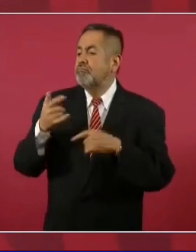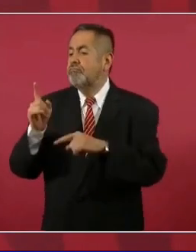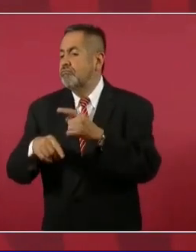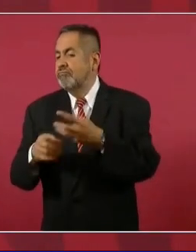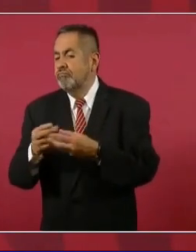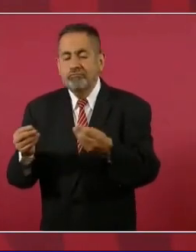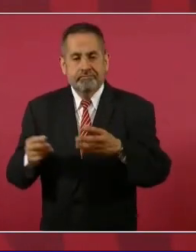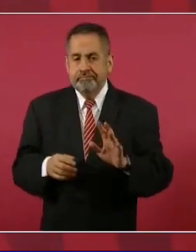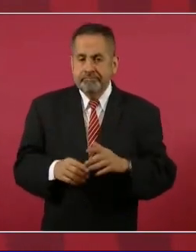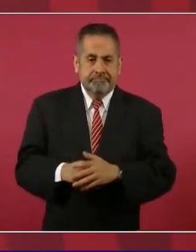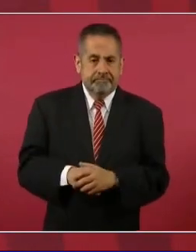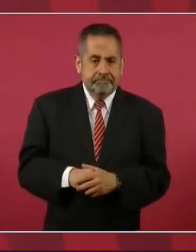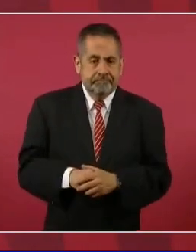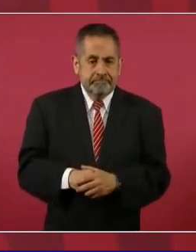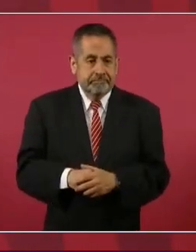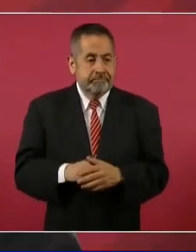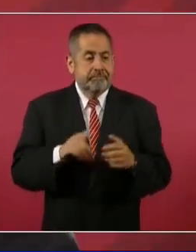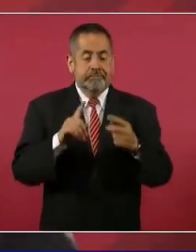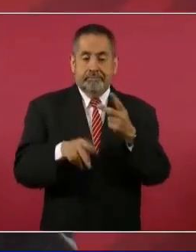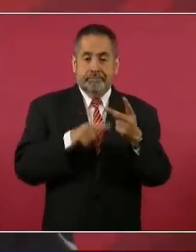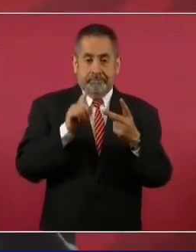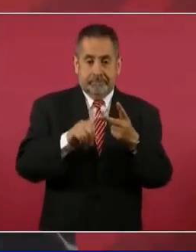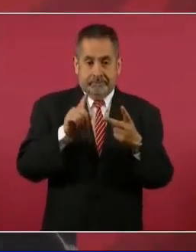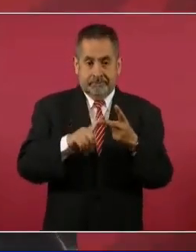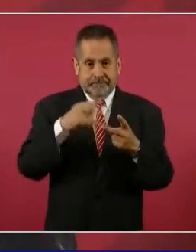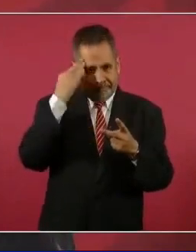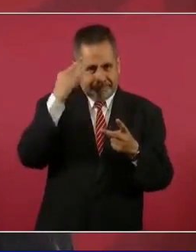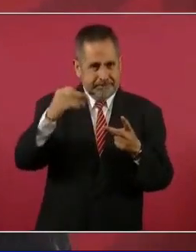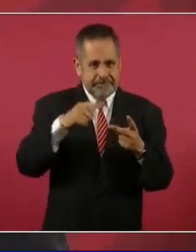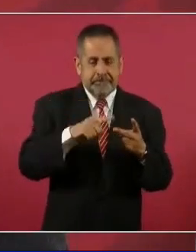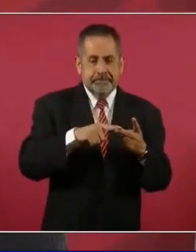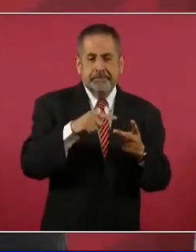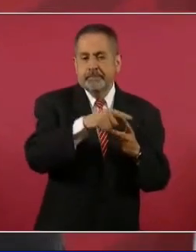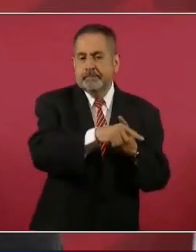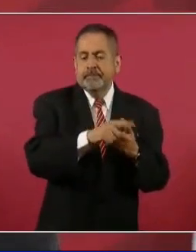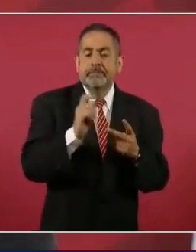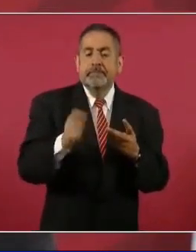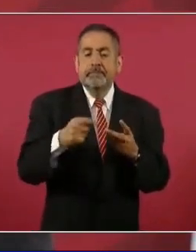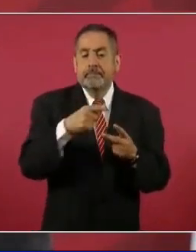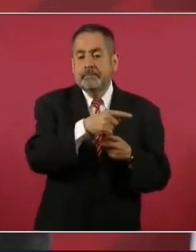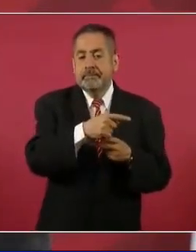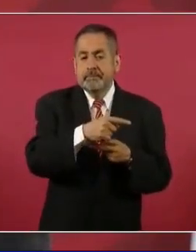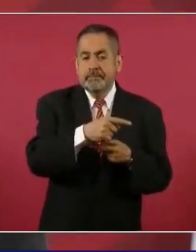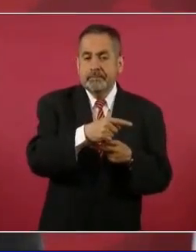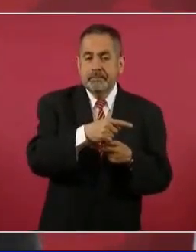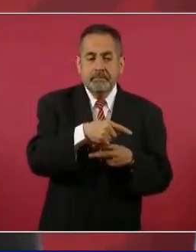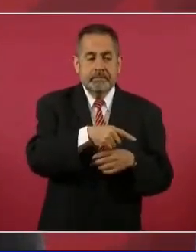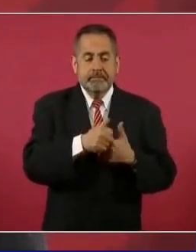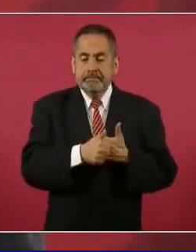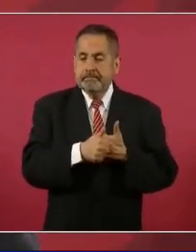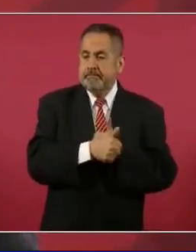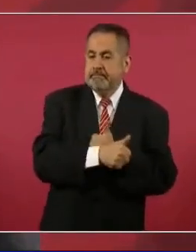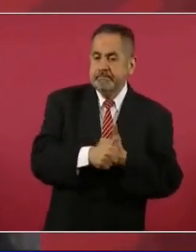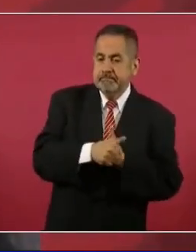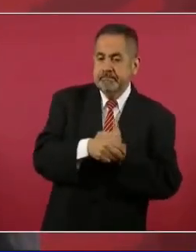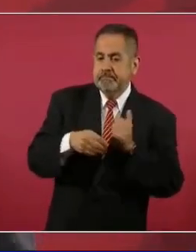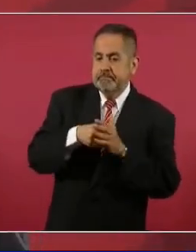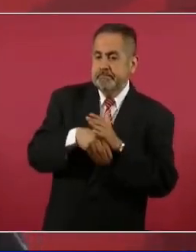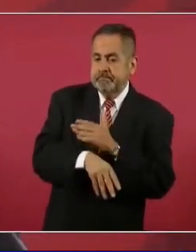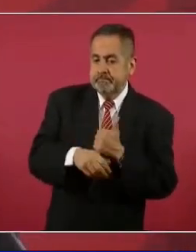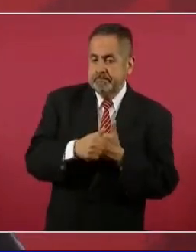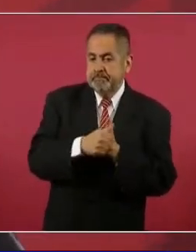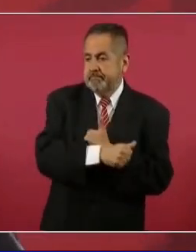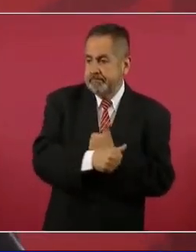y los que habían participado en la segunda etapa, que fue la del encubrimiento de lo